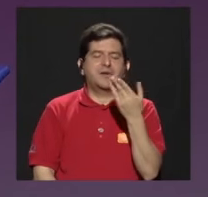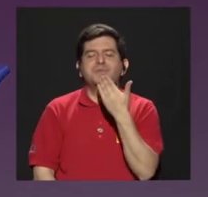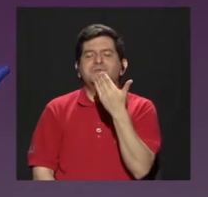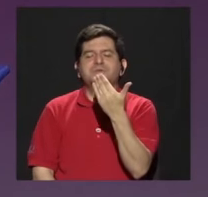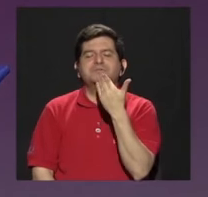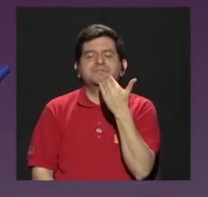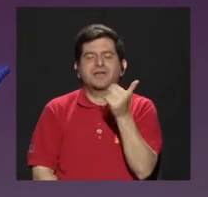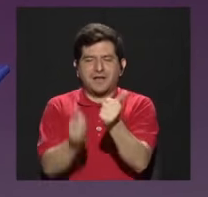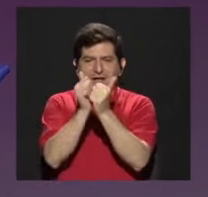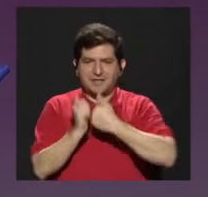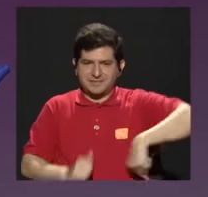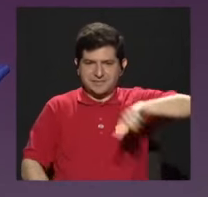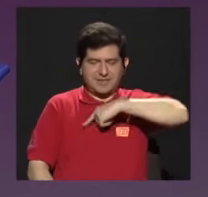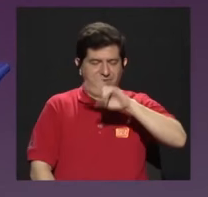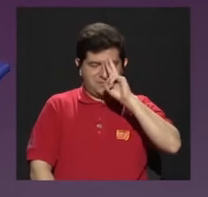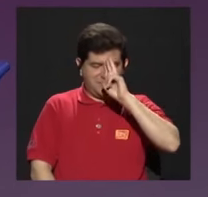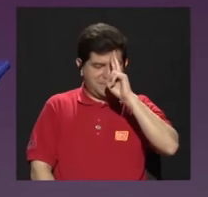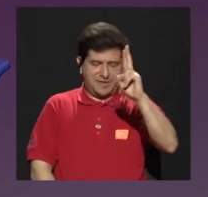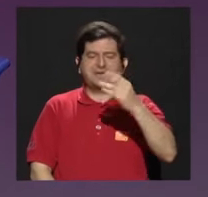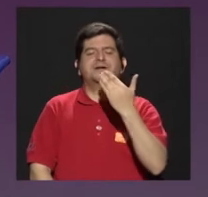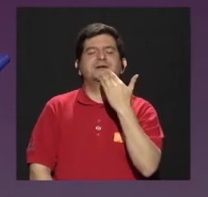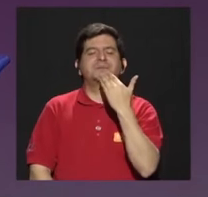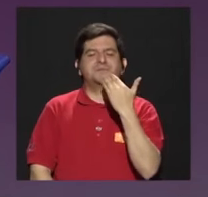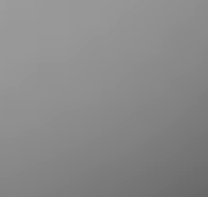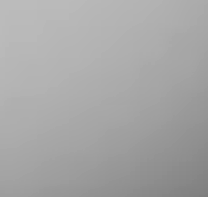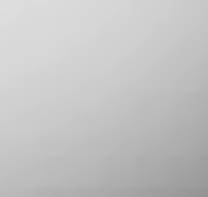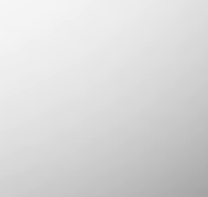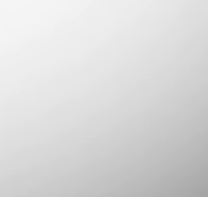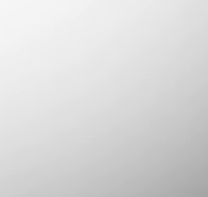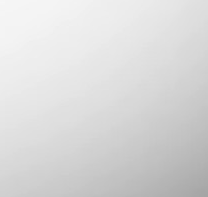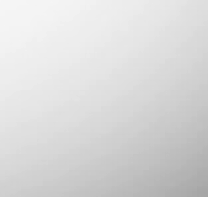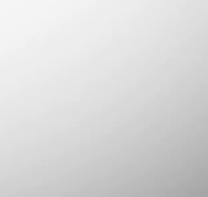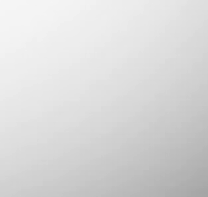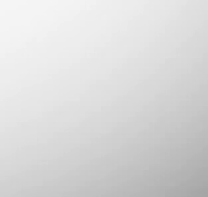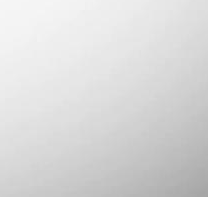gracias por acompañarnos en Irreverencias. Muchas gracias a ustedes que nos